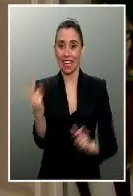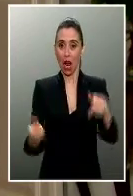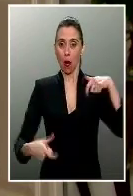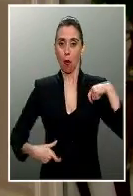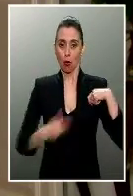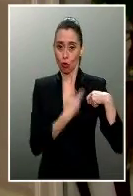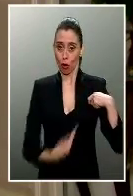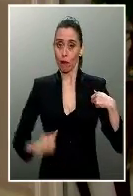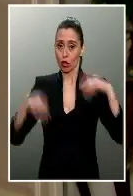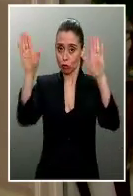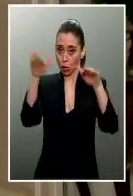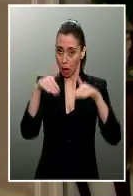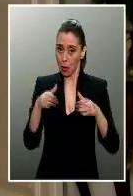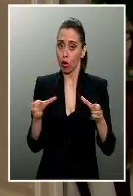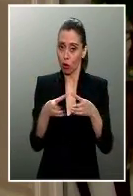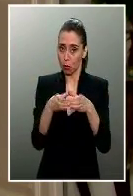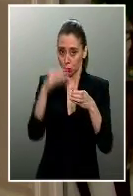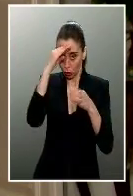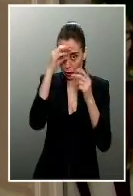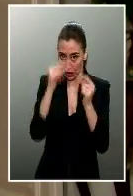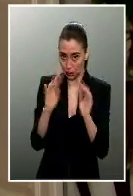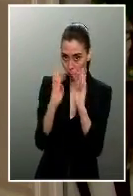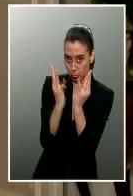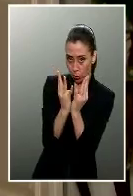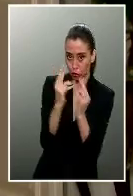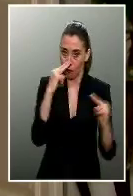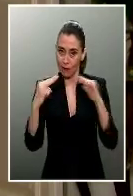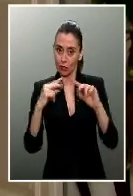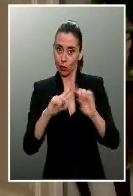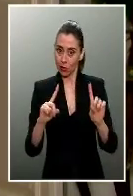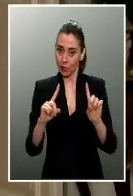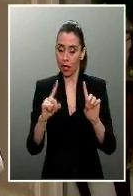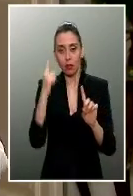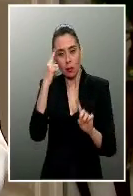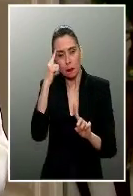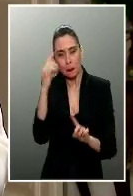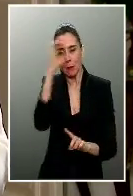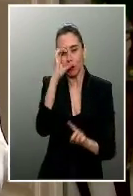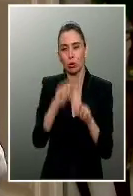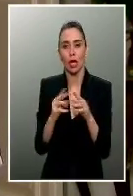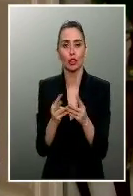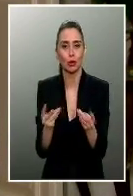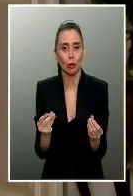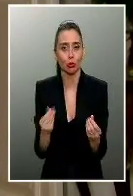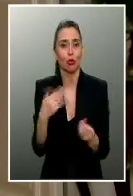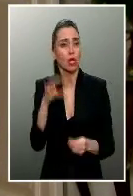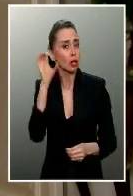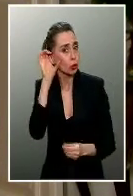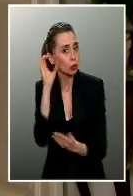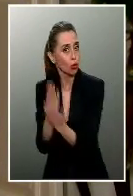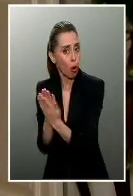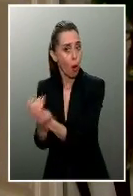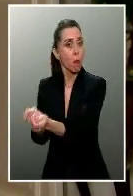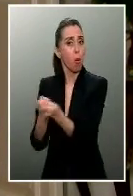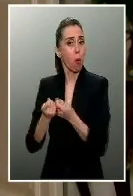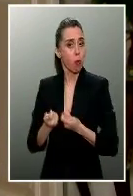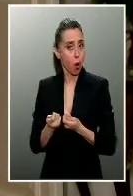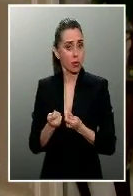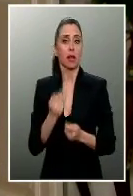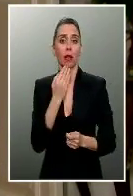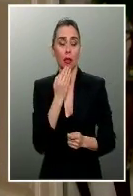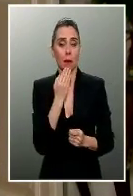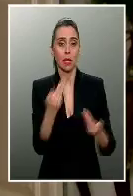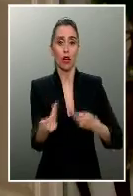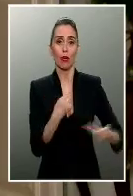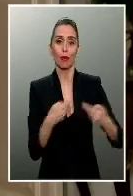convoque a una comisión de expertos con visiones diversas para buscar soluciones hemos escuchado sus propuestas así como también